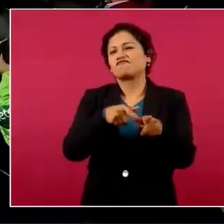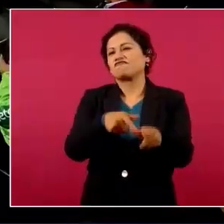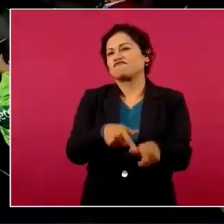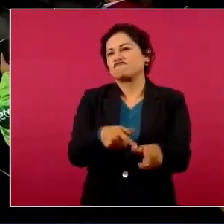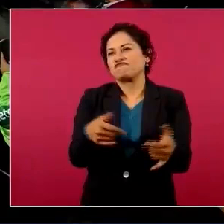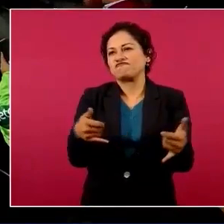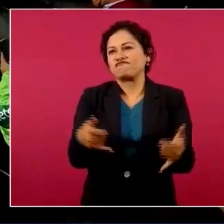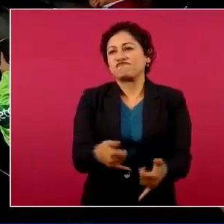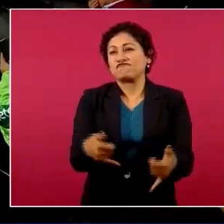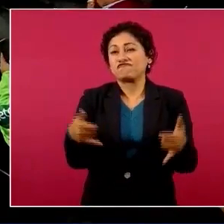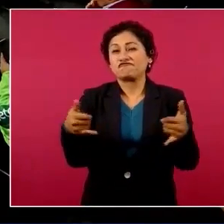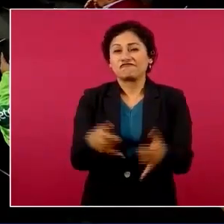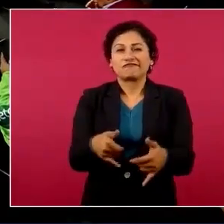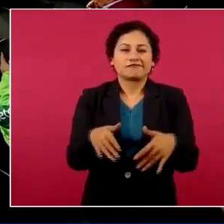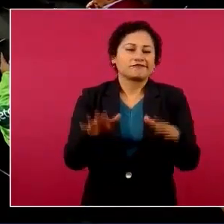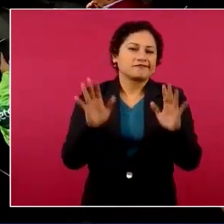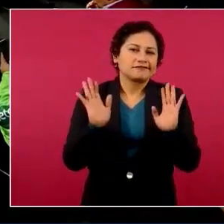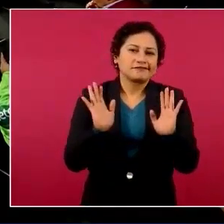pero